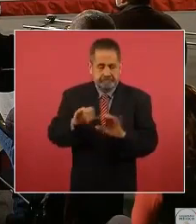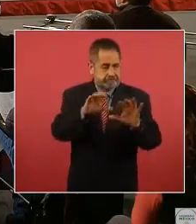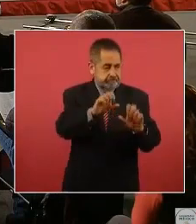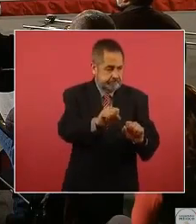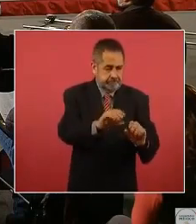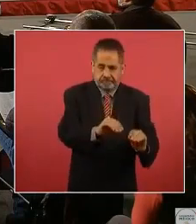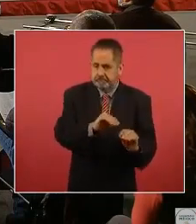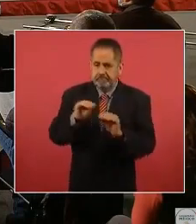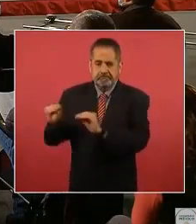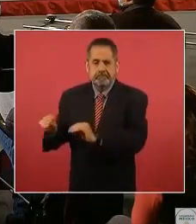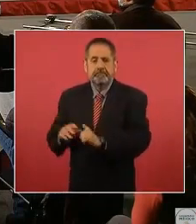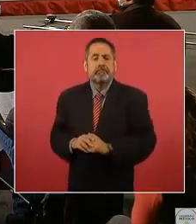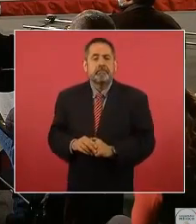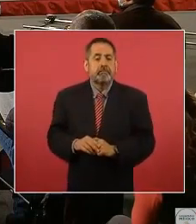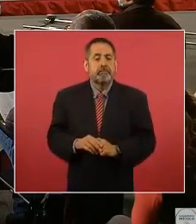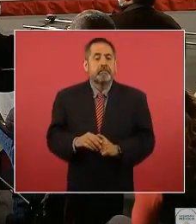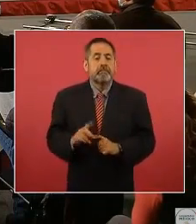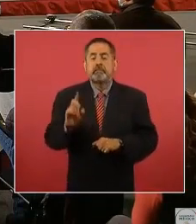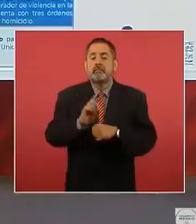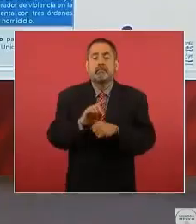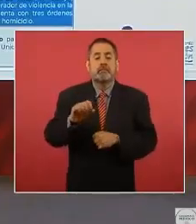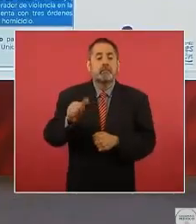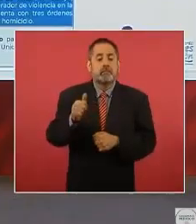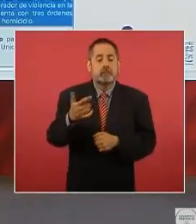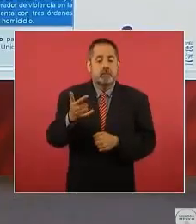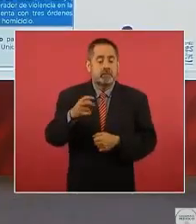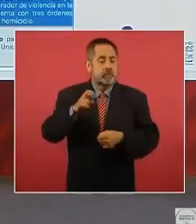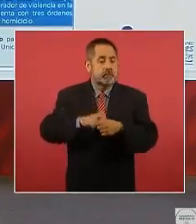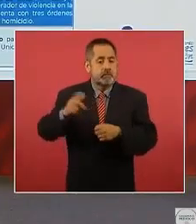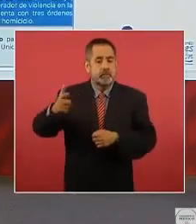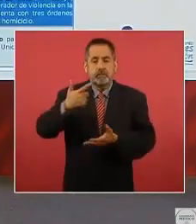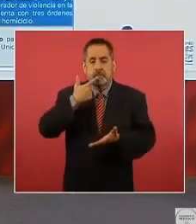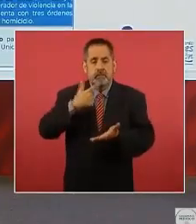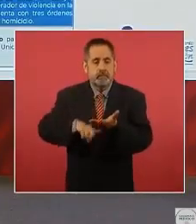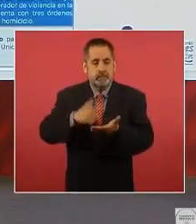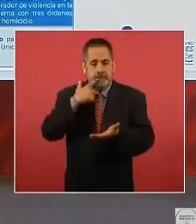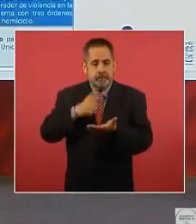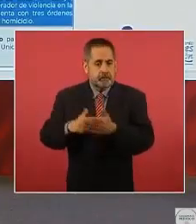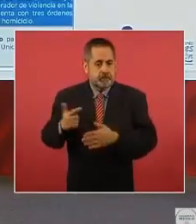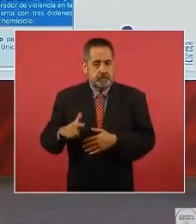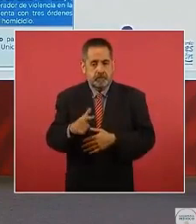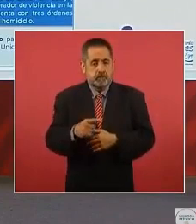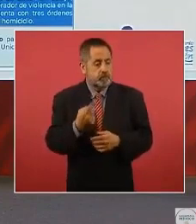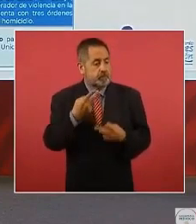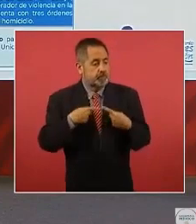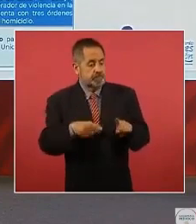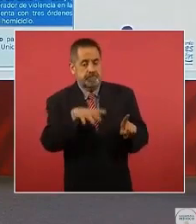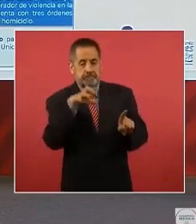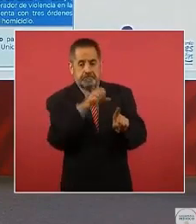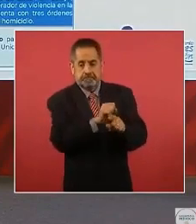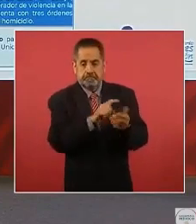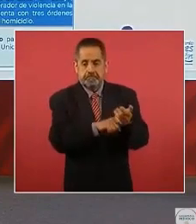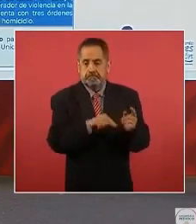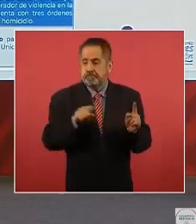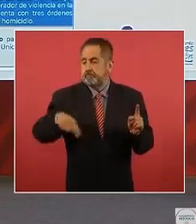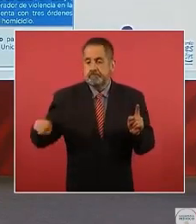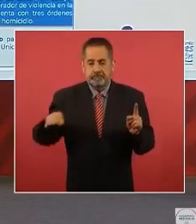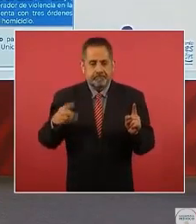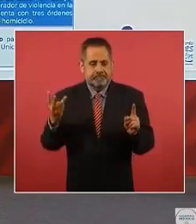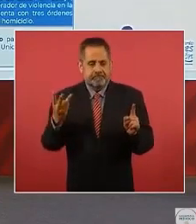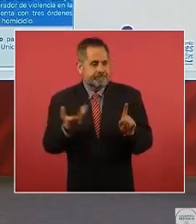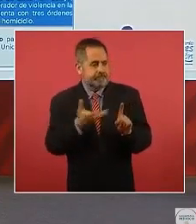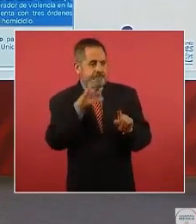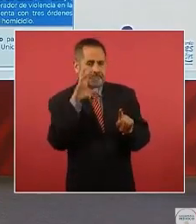día 11 de julio en celaya guanajuato se detuvo una persona por parte de sedena guardias nacionales n iv